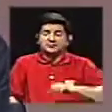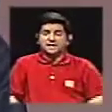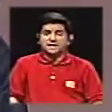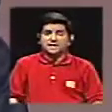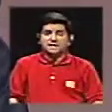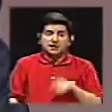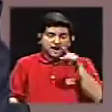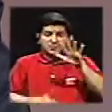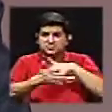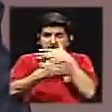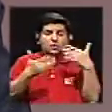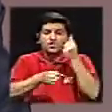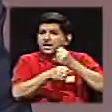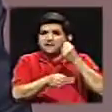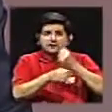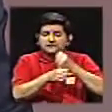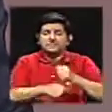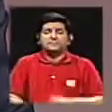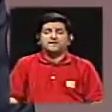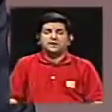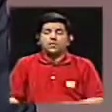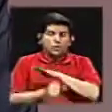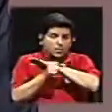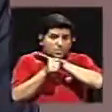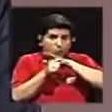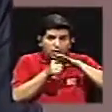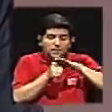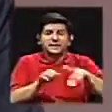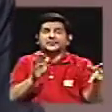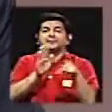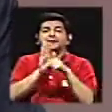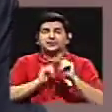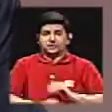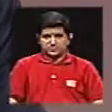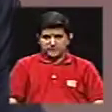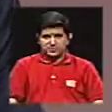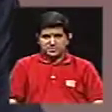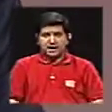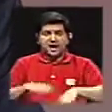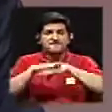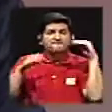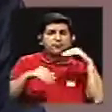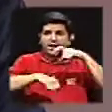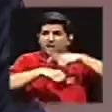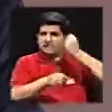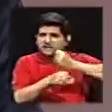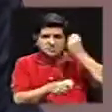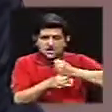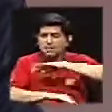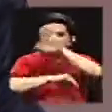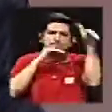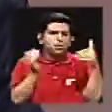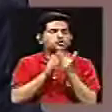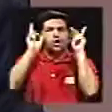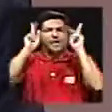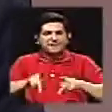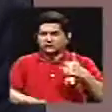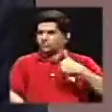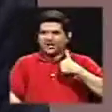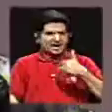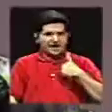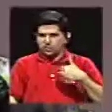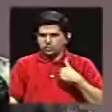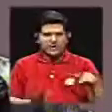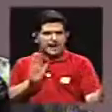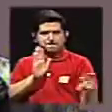Esa jornada laboral que está absolutamente prohibido. Fuera de jornada laboral, todo ciudadano que no tenga